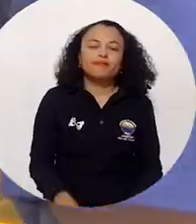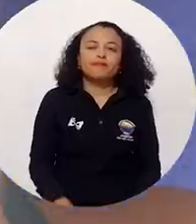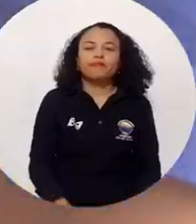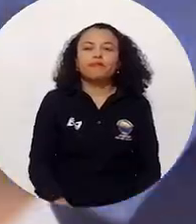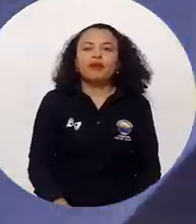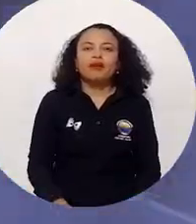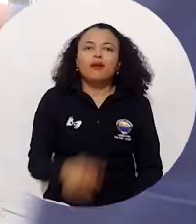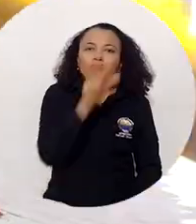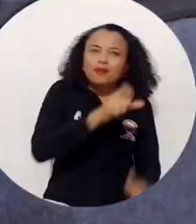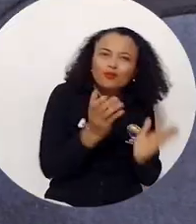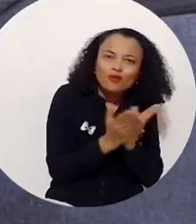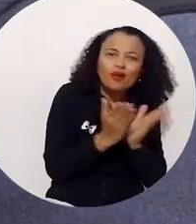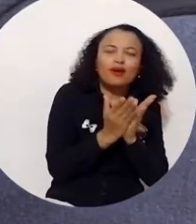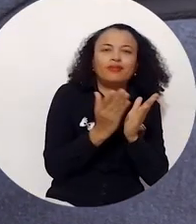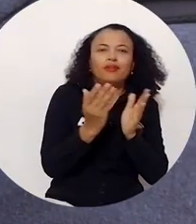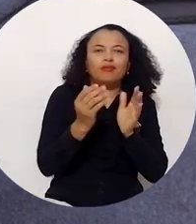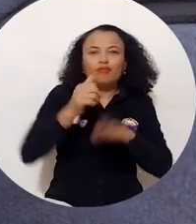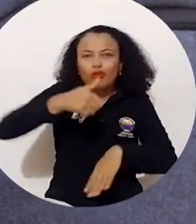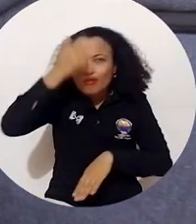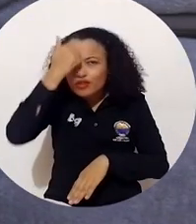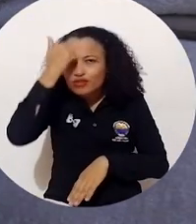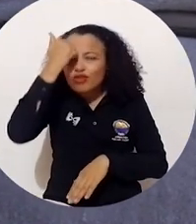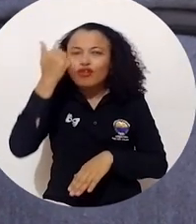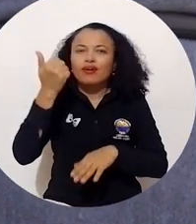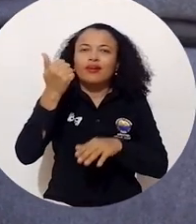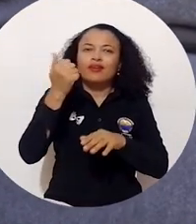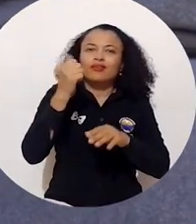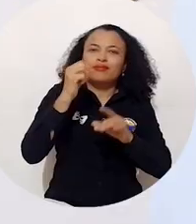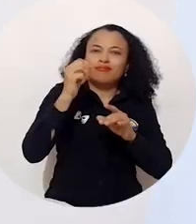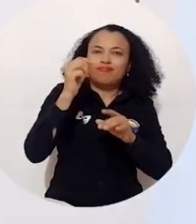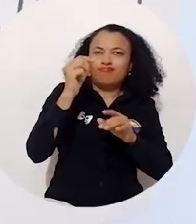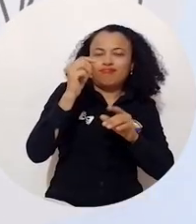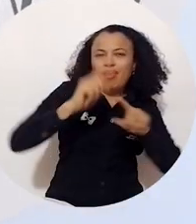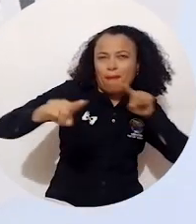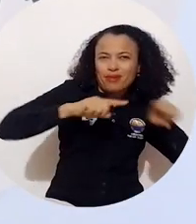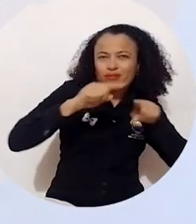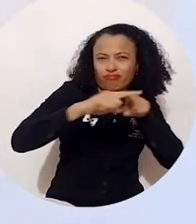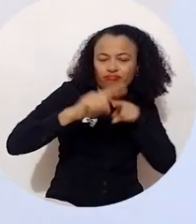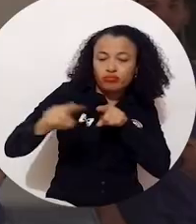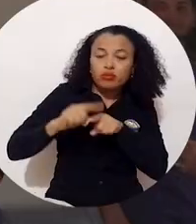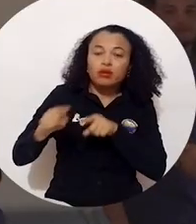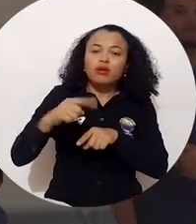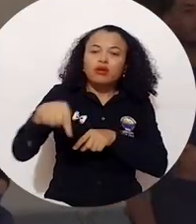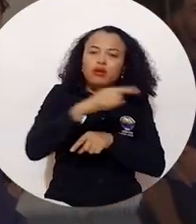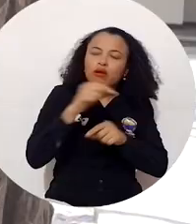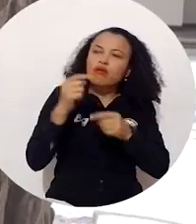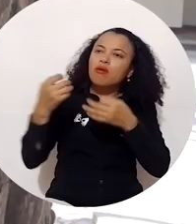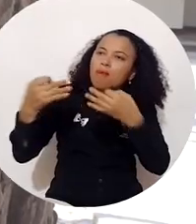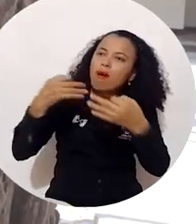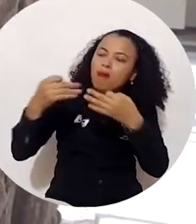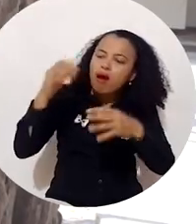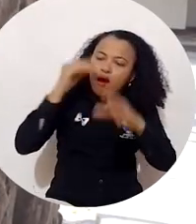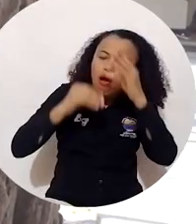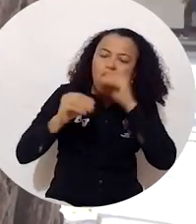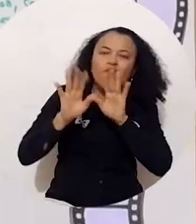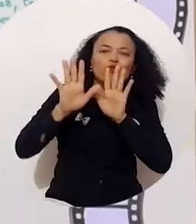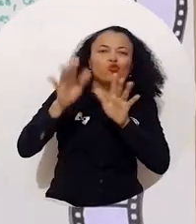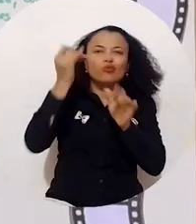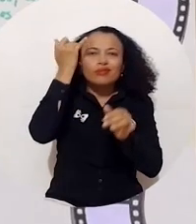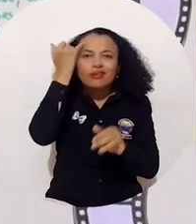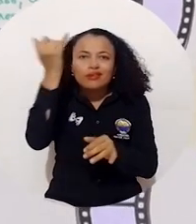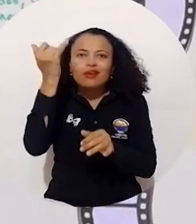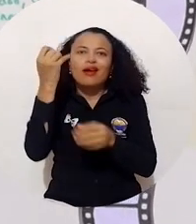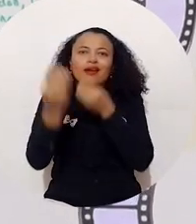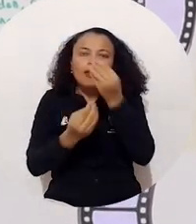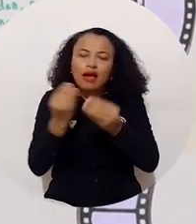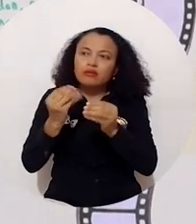Estudiantes, docentes y funcionarios conocieron de cerca la estrategia que propende por su bienestar y salud mental, la cual comprende algunas iniciativas como, por